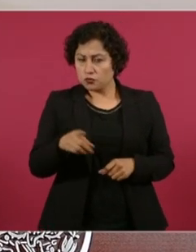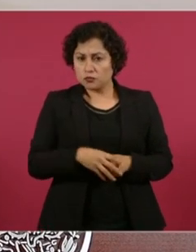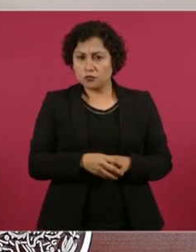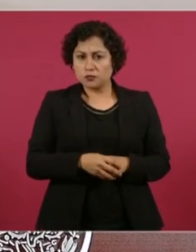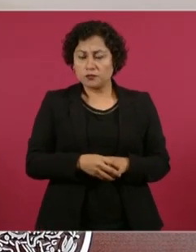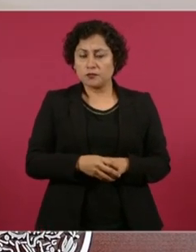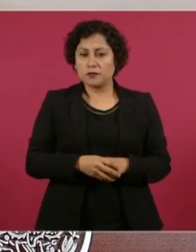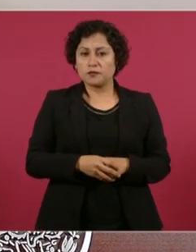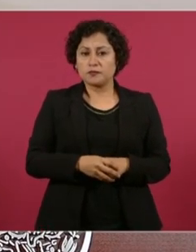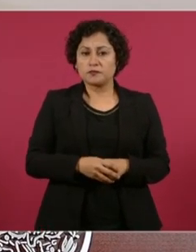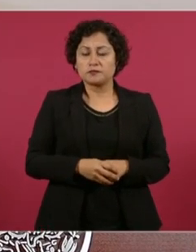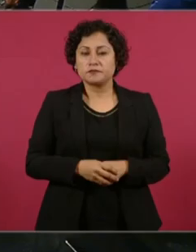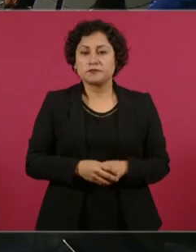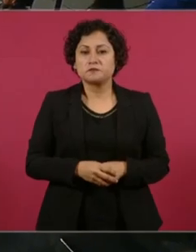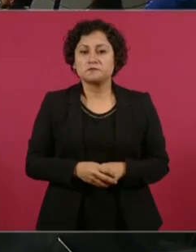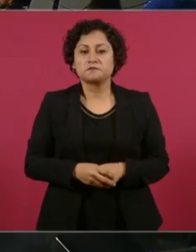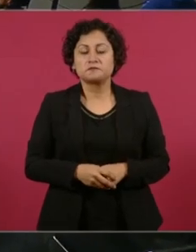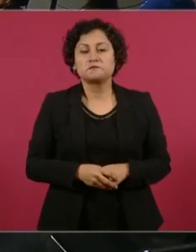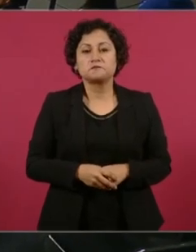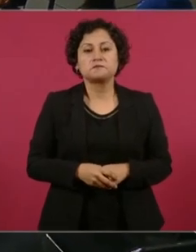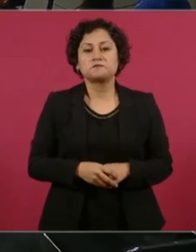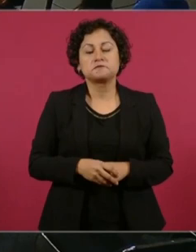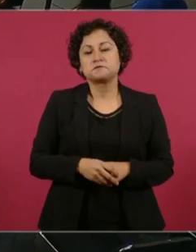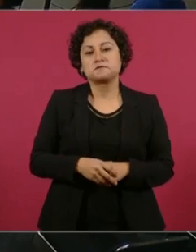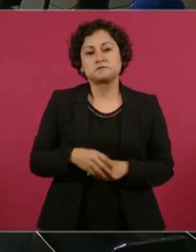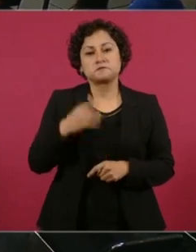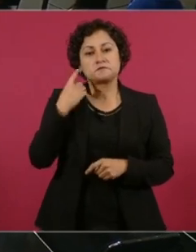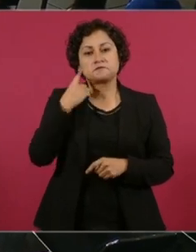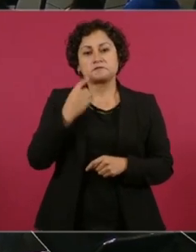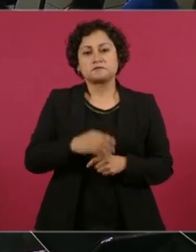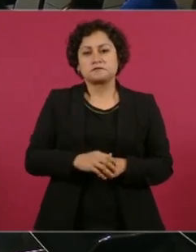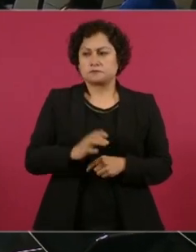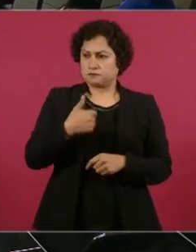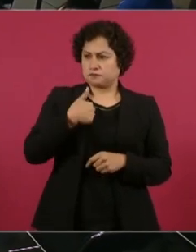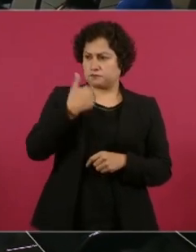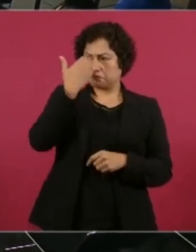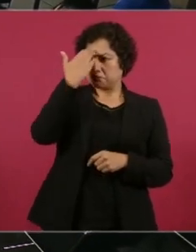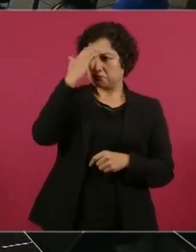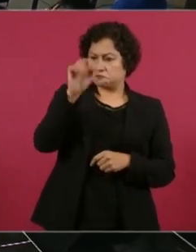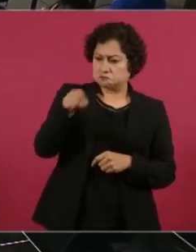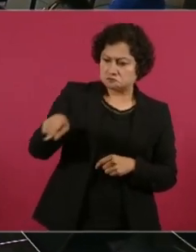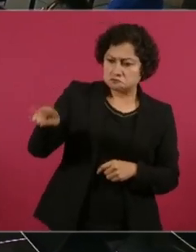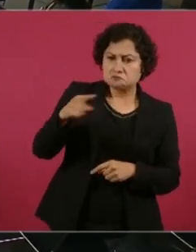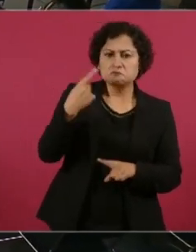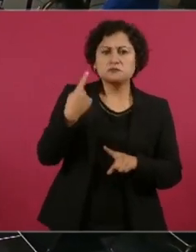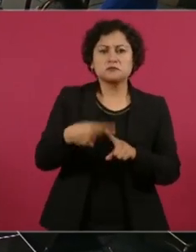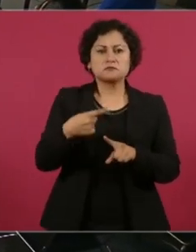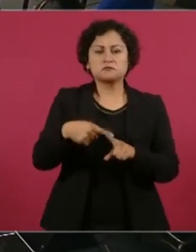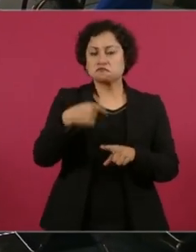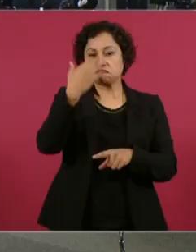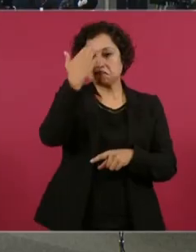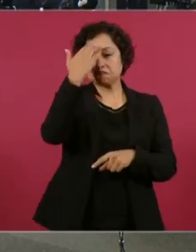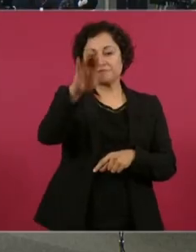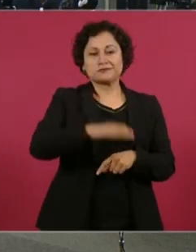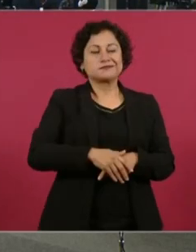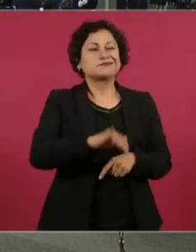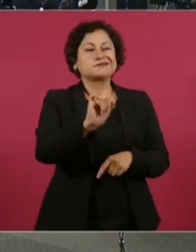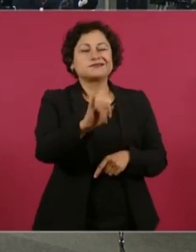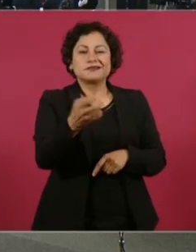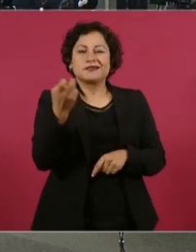Julián es muy conocido porque es pionero en esos temas, pero no tiene ningún vínculo con nosotros. Exactamente. De inmediato